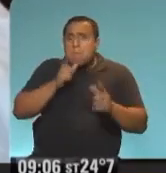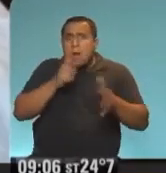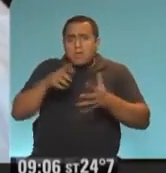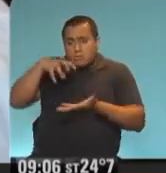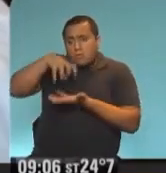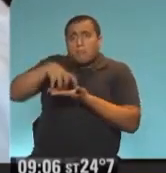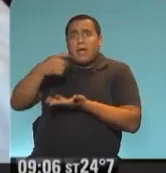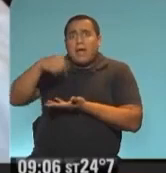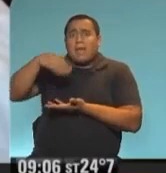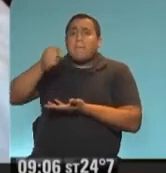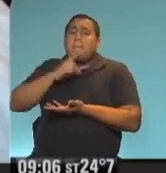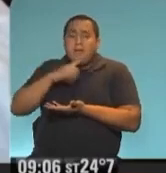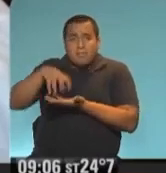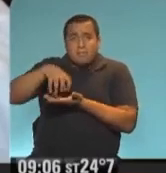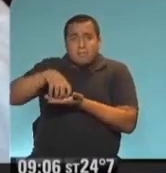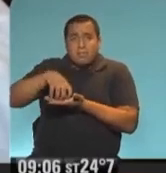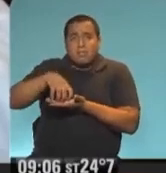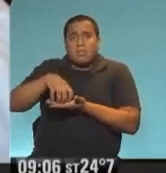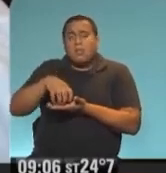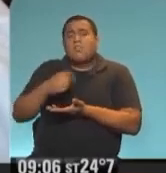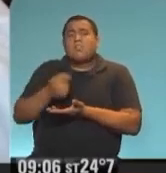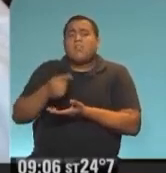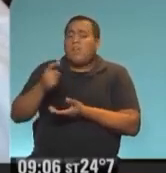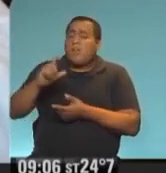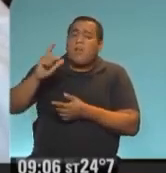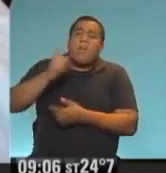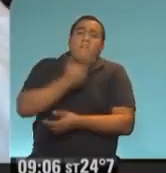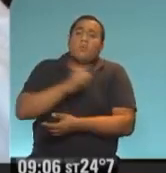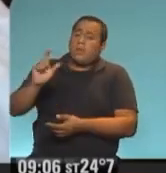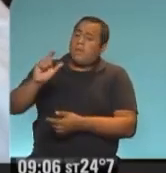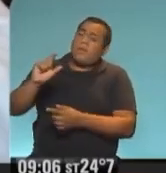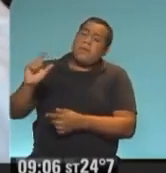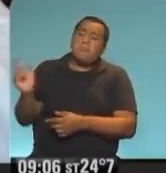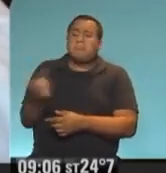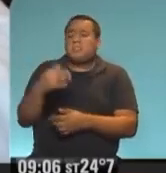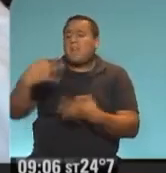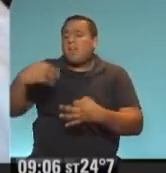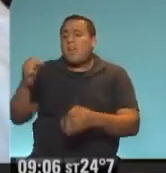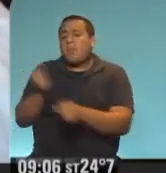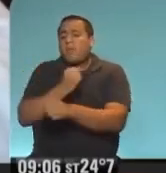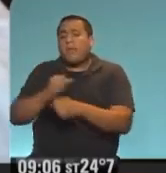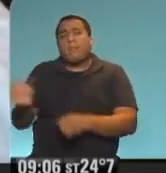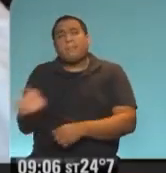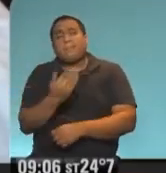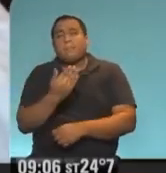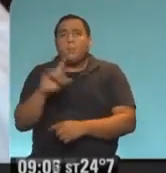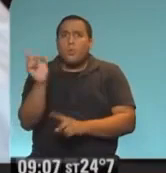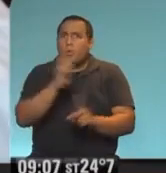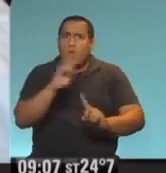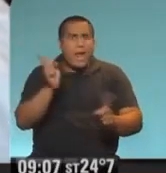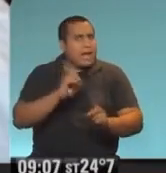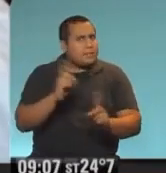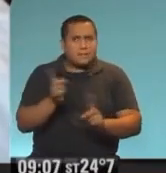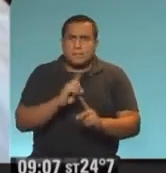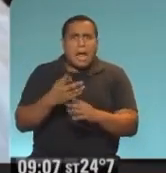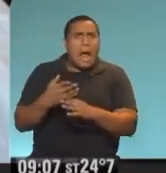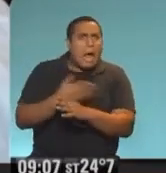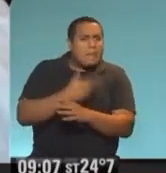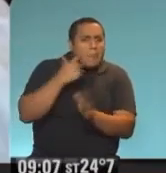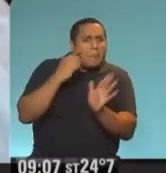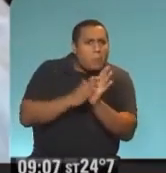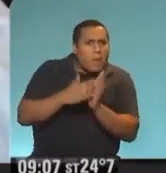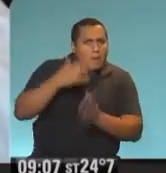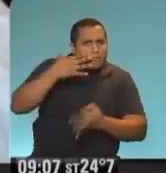exija una cantidad importantísima de pruebas para aprobar o desaprobar algo. Y ahora están